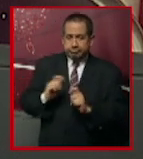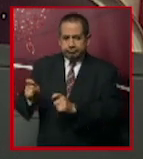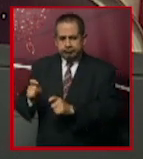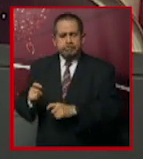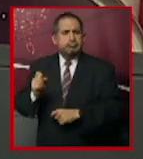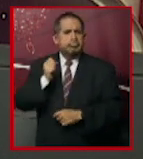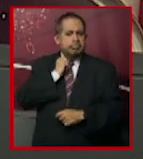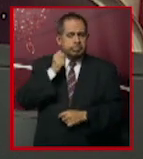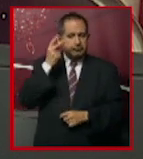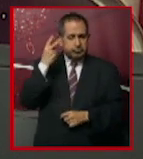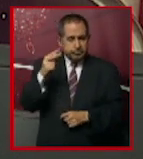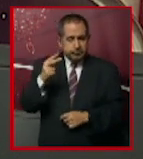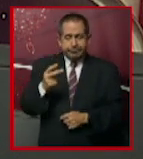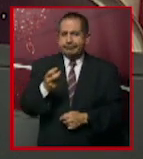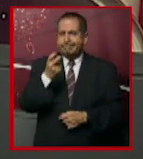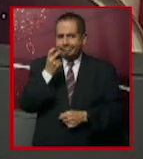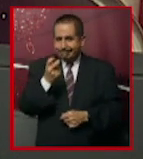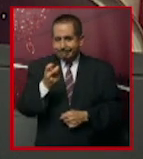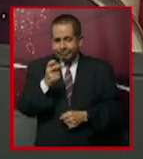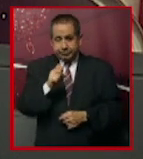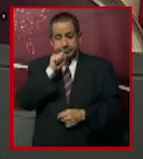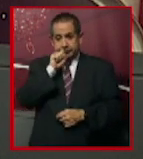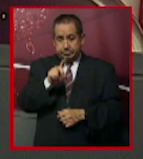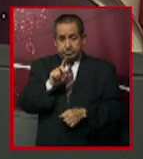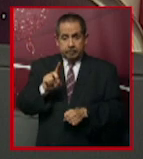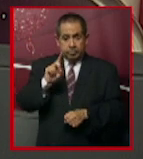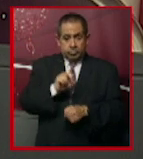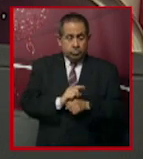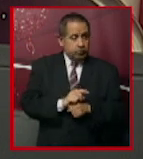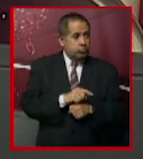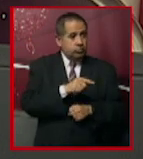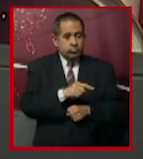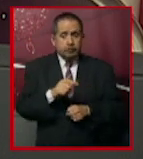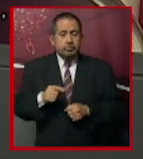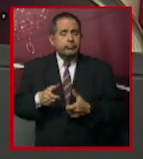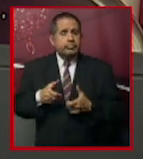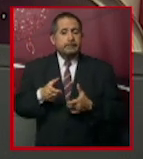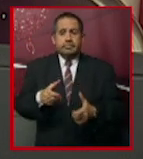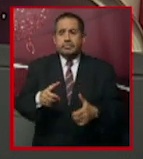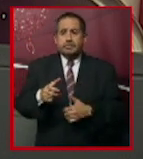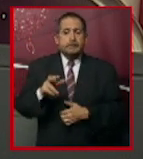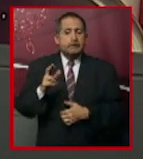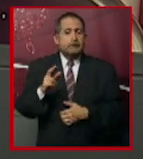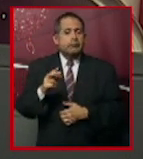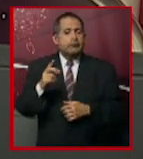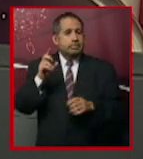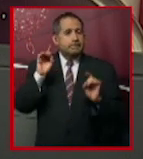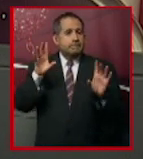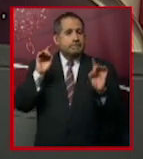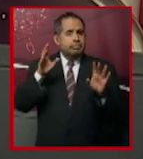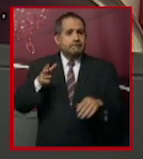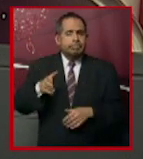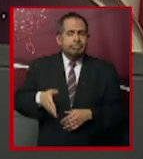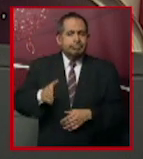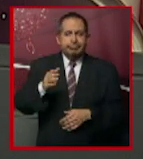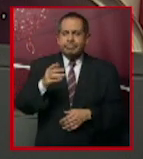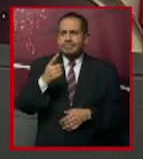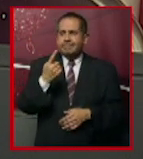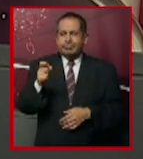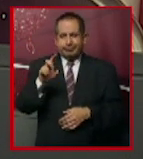Senado mexicano. Precisamente en esa misma jornada, en el Pleno de Reforma 135, el presidente de la mesa